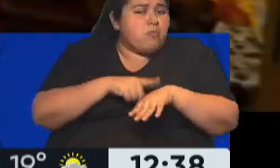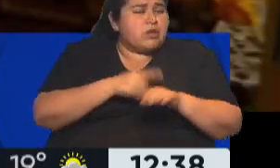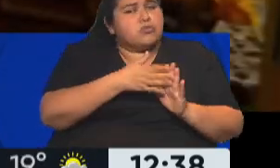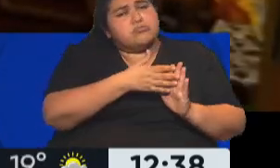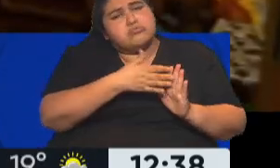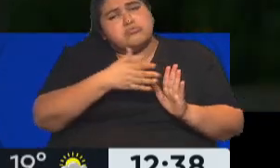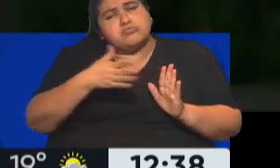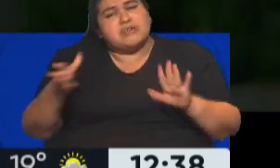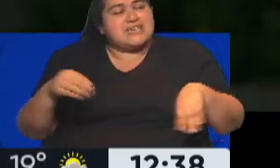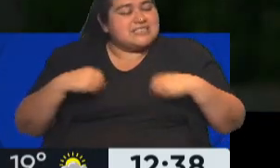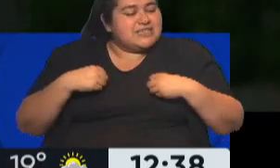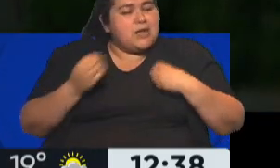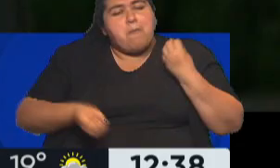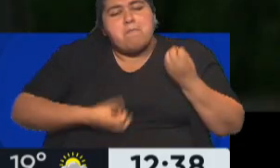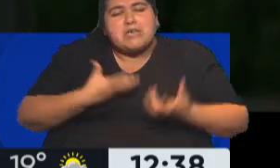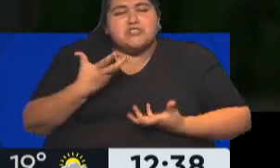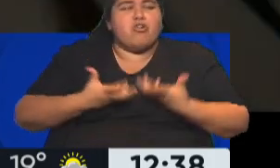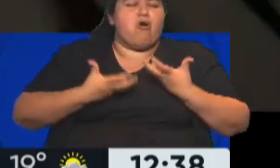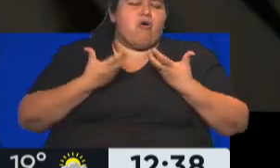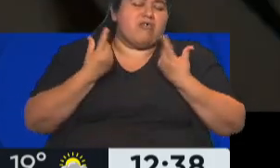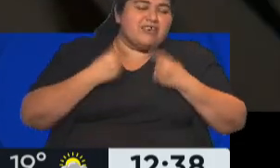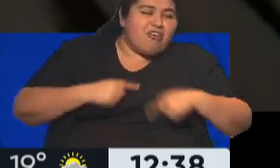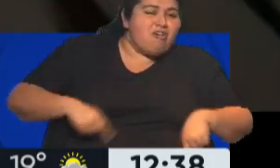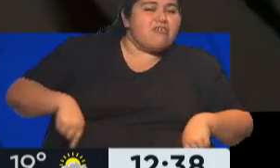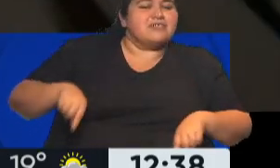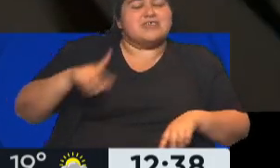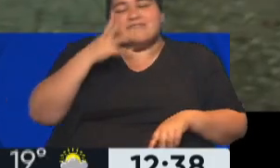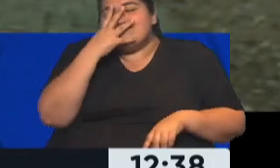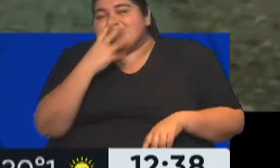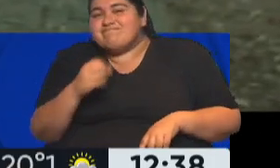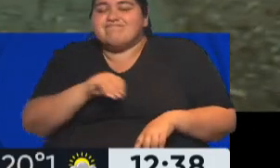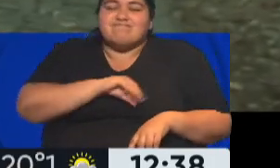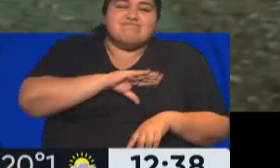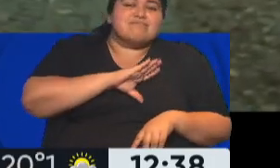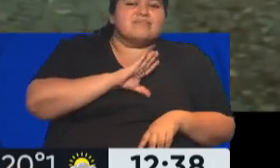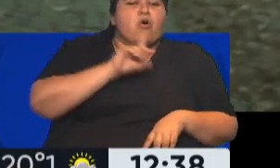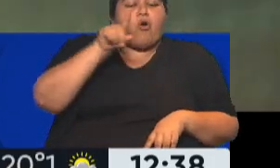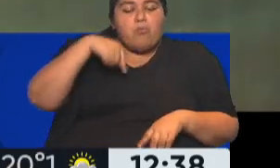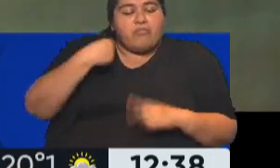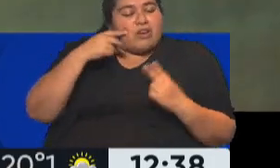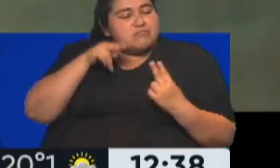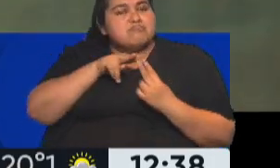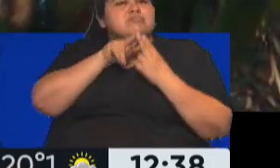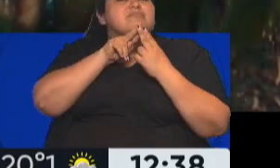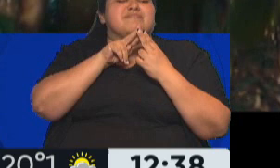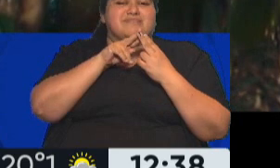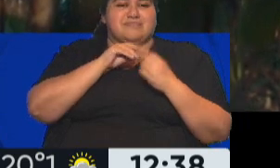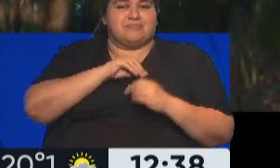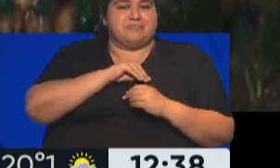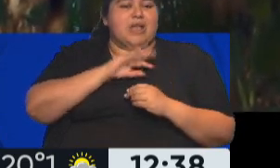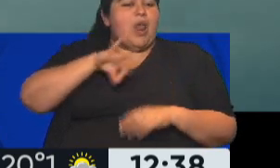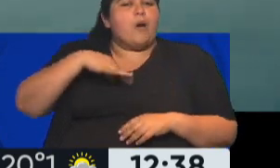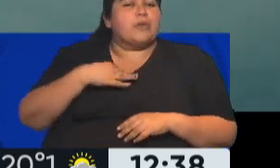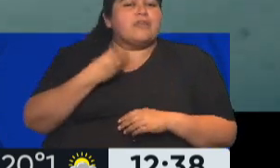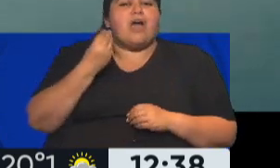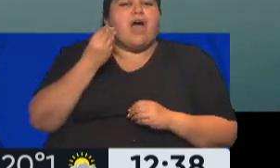las pasiones, esto de llegar a, de alguna manera, a deslumbrarse o a encontrar la vida en el